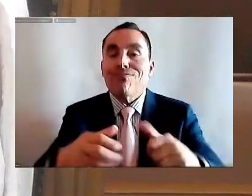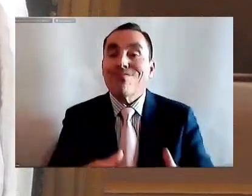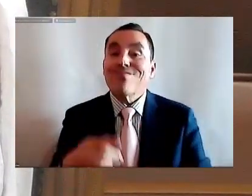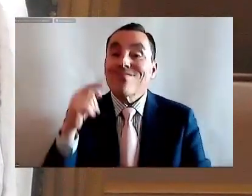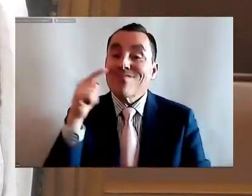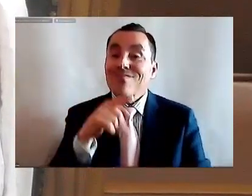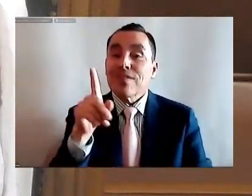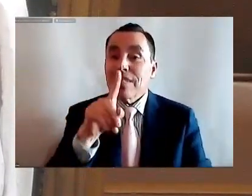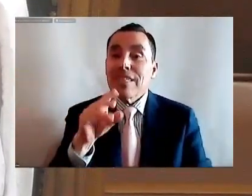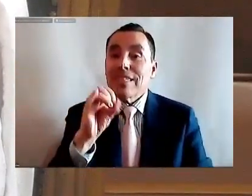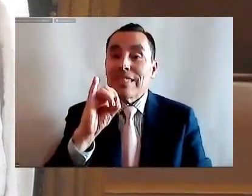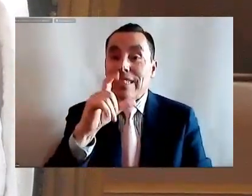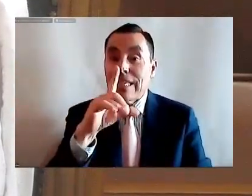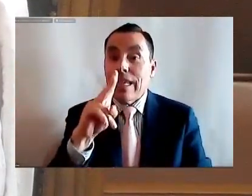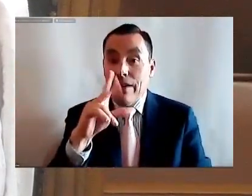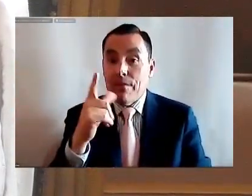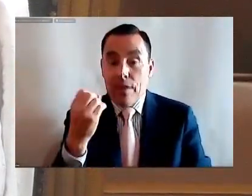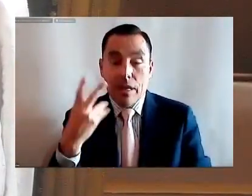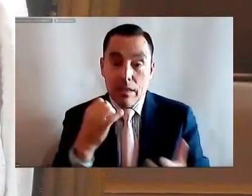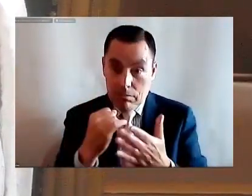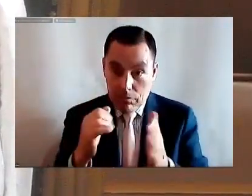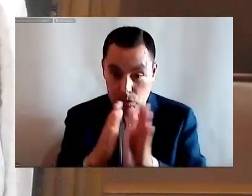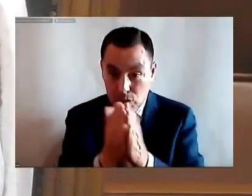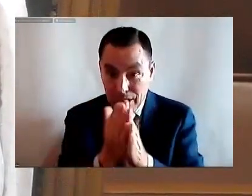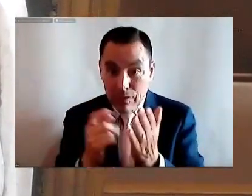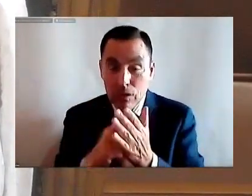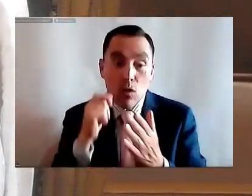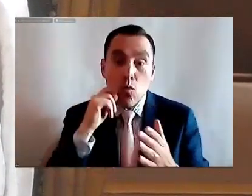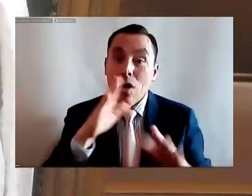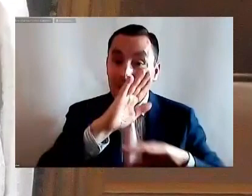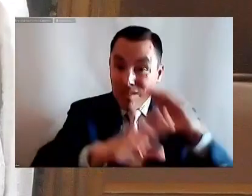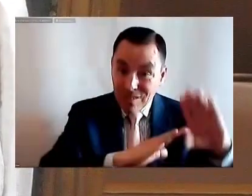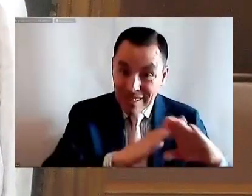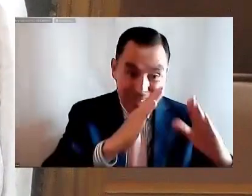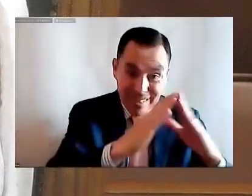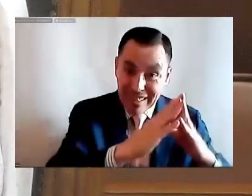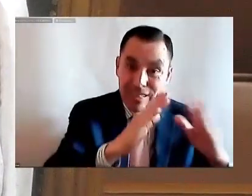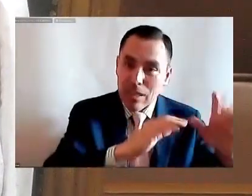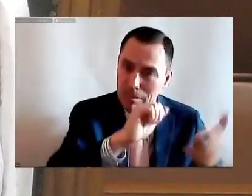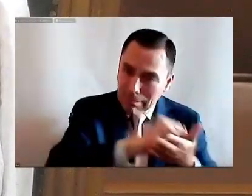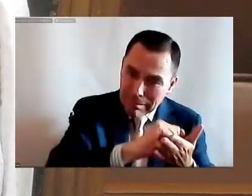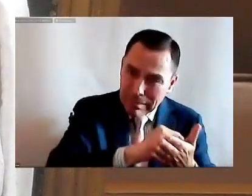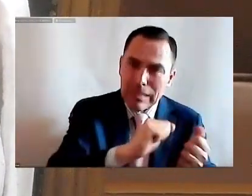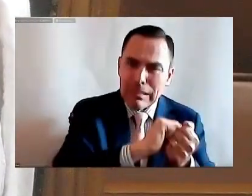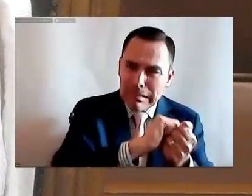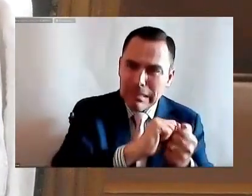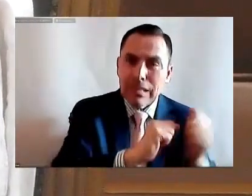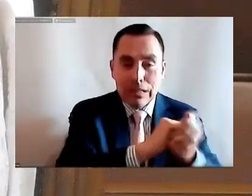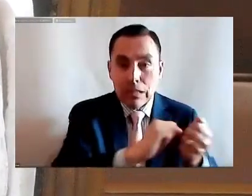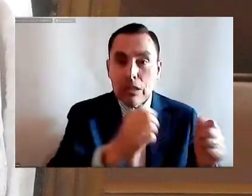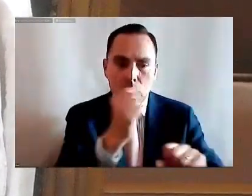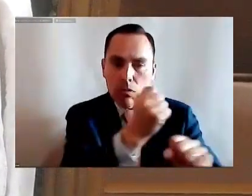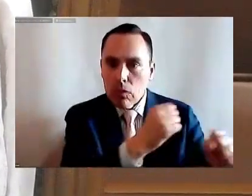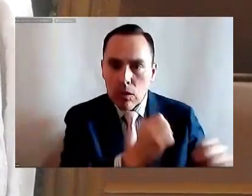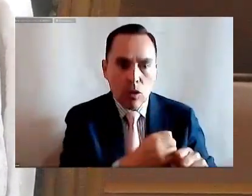Federici destaca que el trabajo doméstico y de cuidados es el servicio más esencial que hay en nuestra sociedad. Sin embargo,